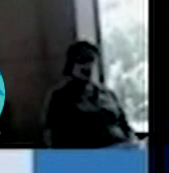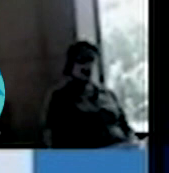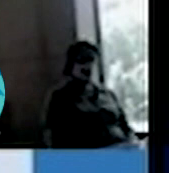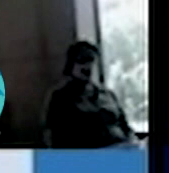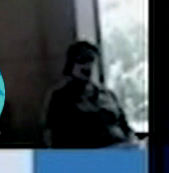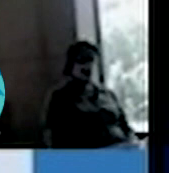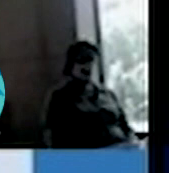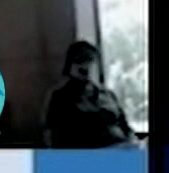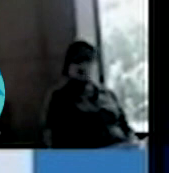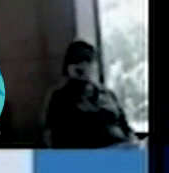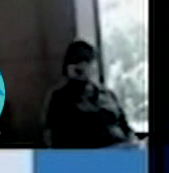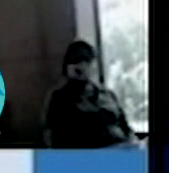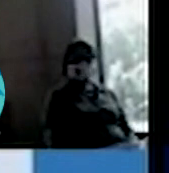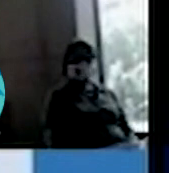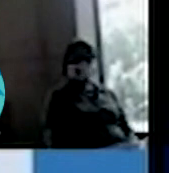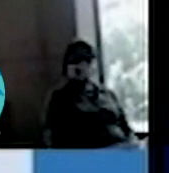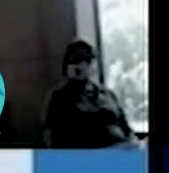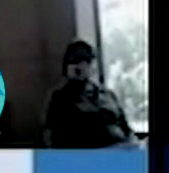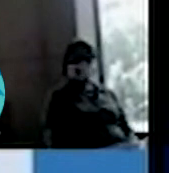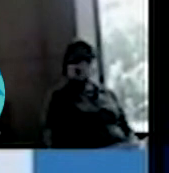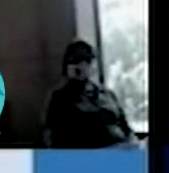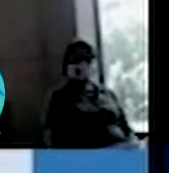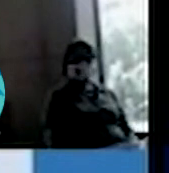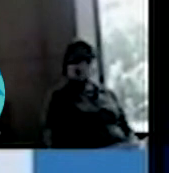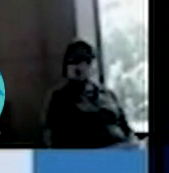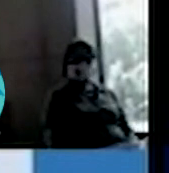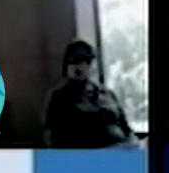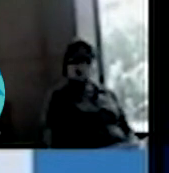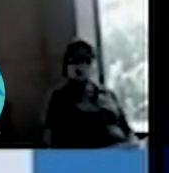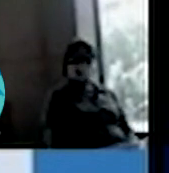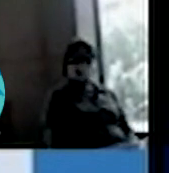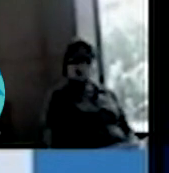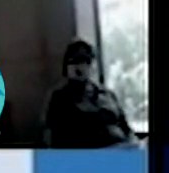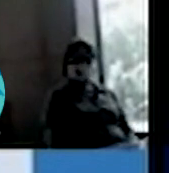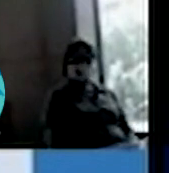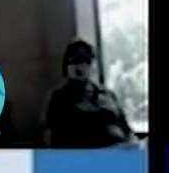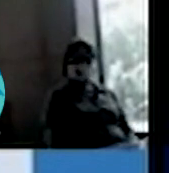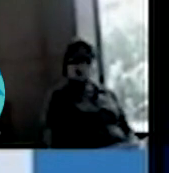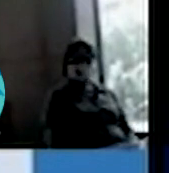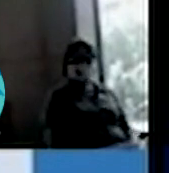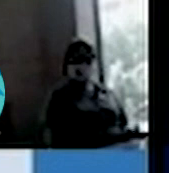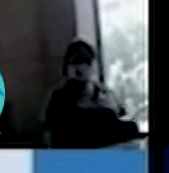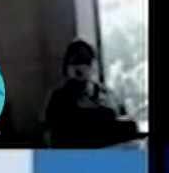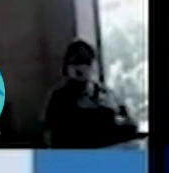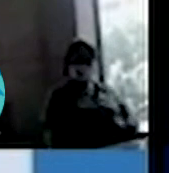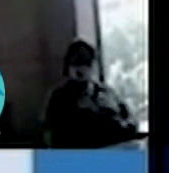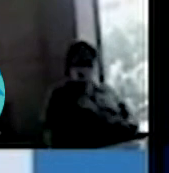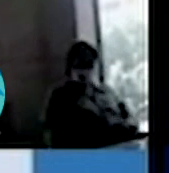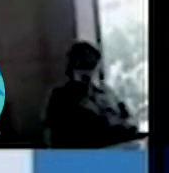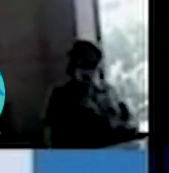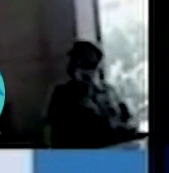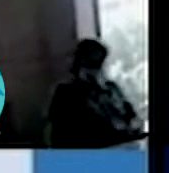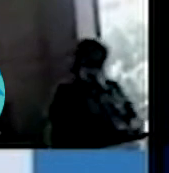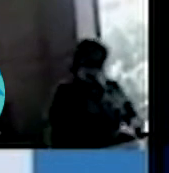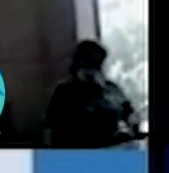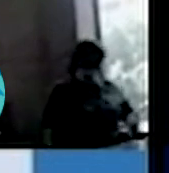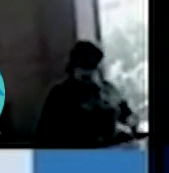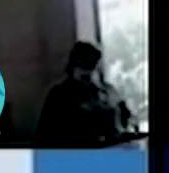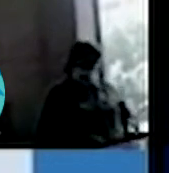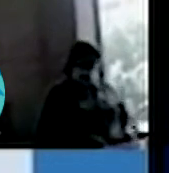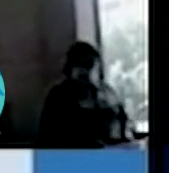pandemia, se morirían al final un poco más de 260,000